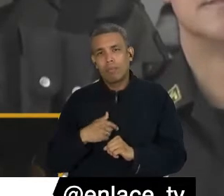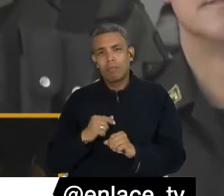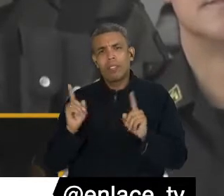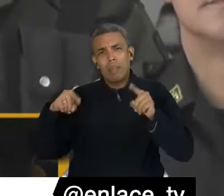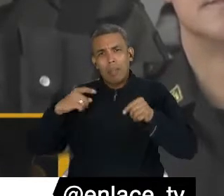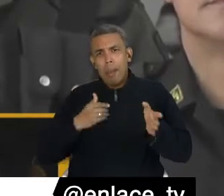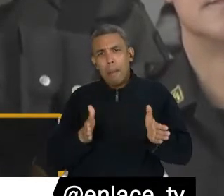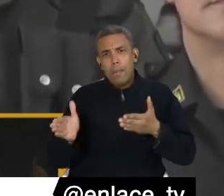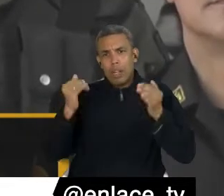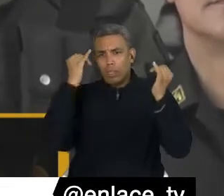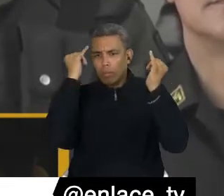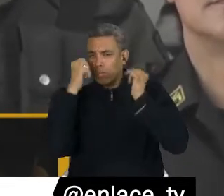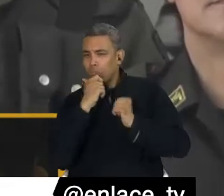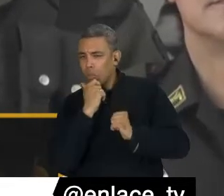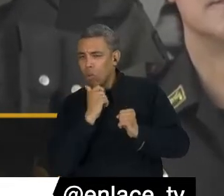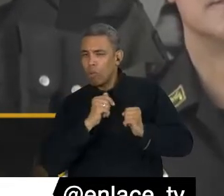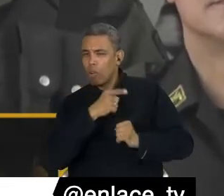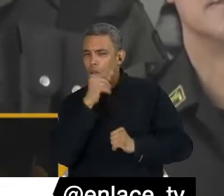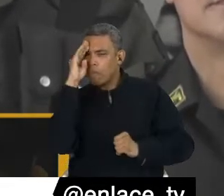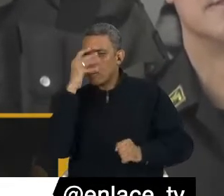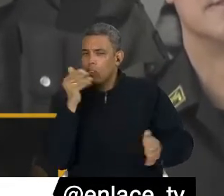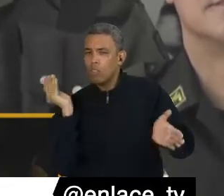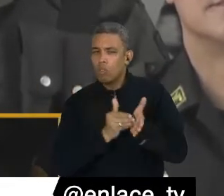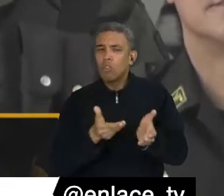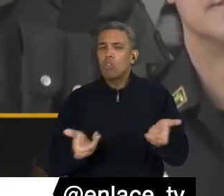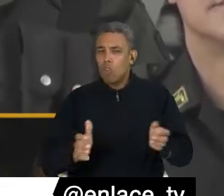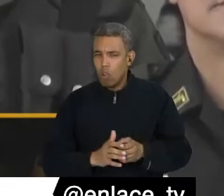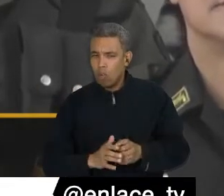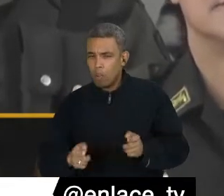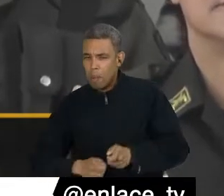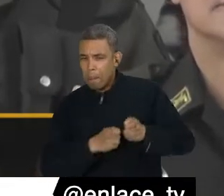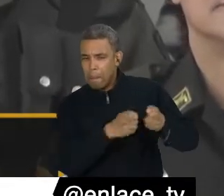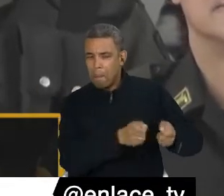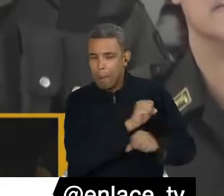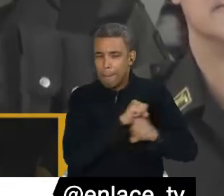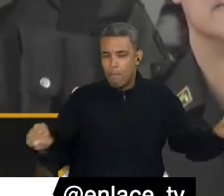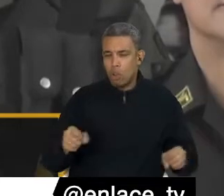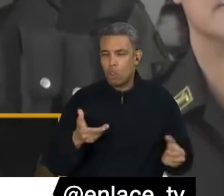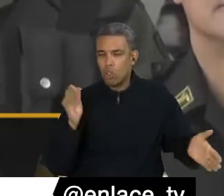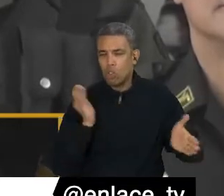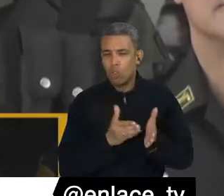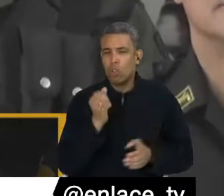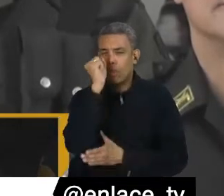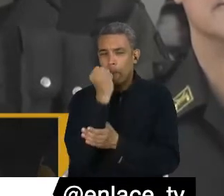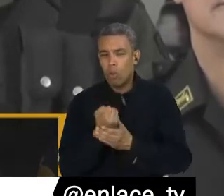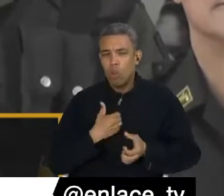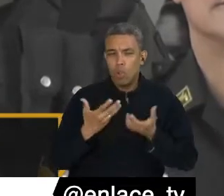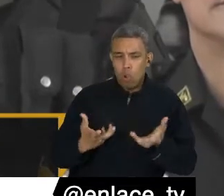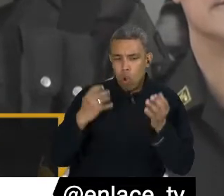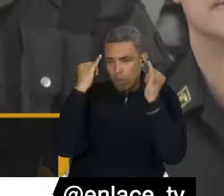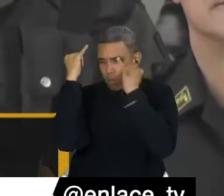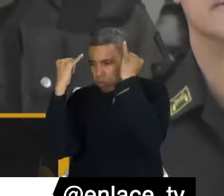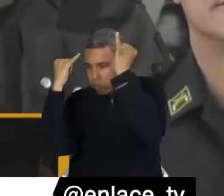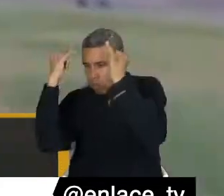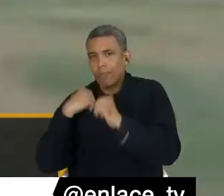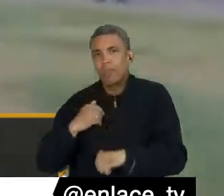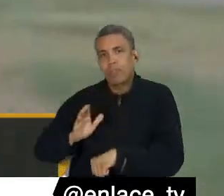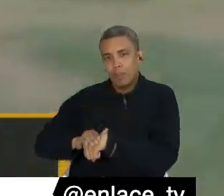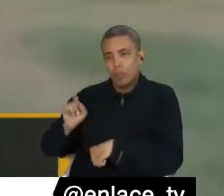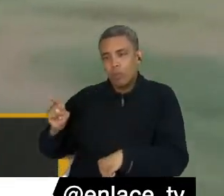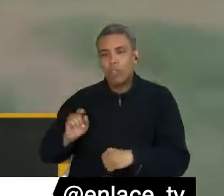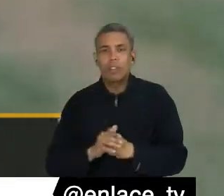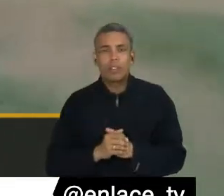de acciones terroristas contra la fuerza pública, la infraestructura crítica del Estado y la población civil. En